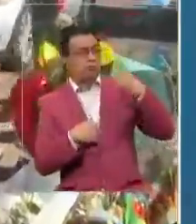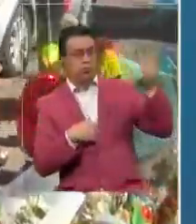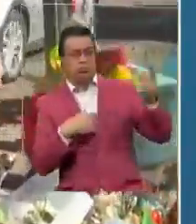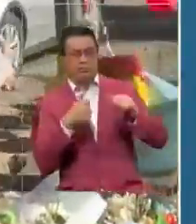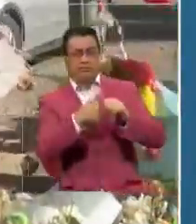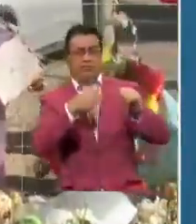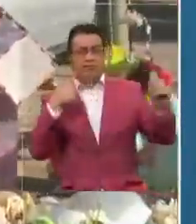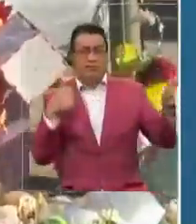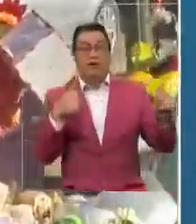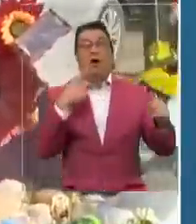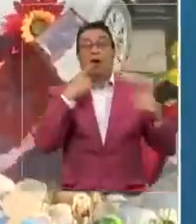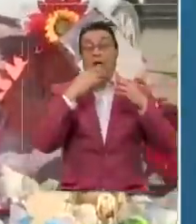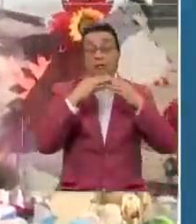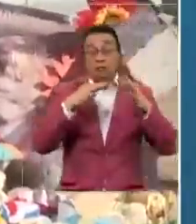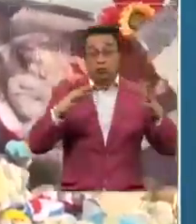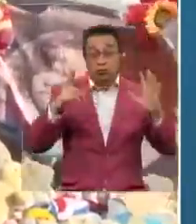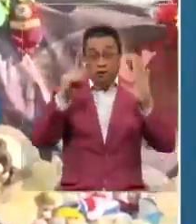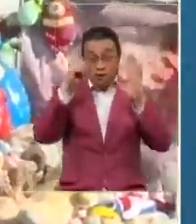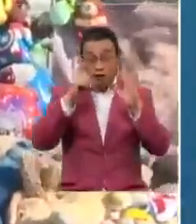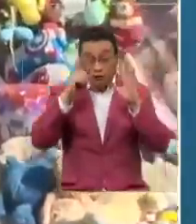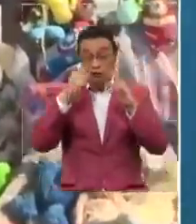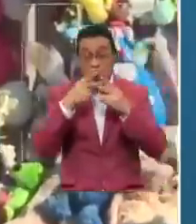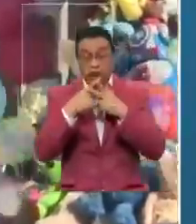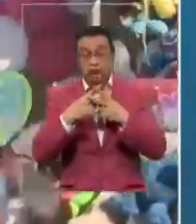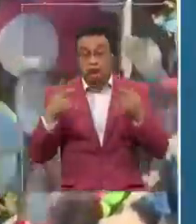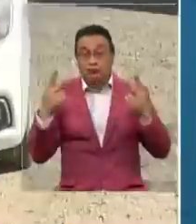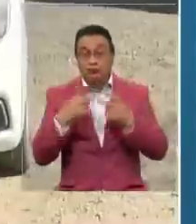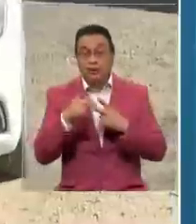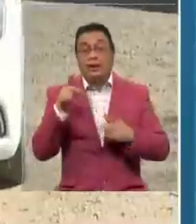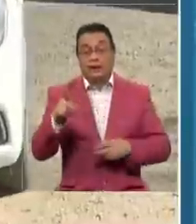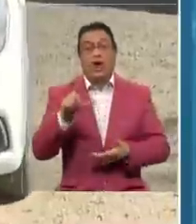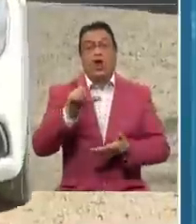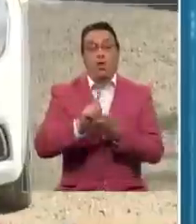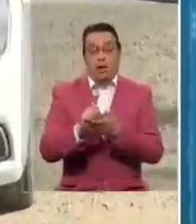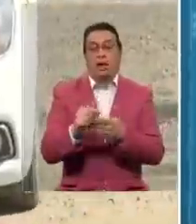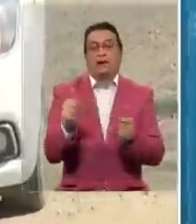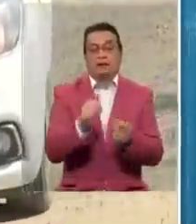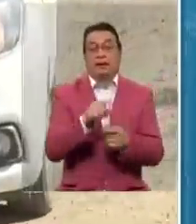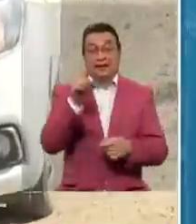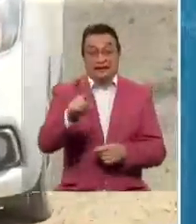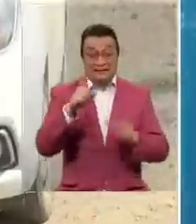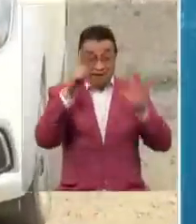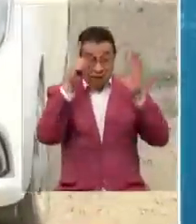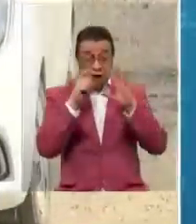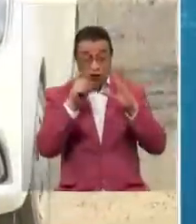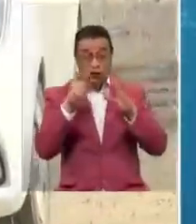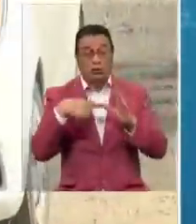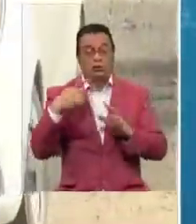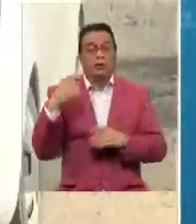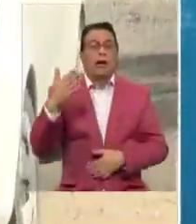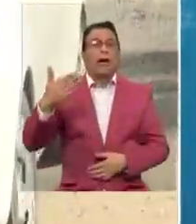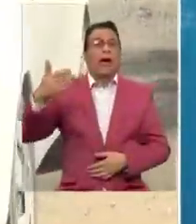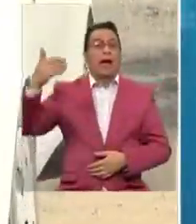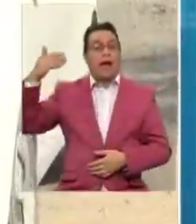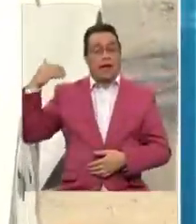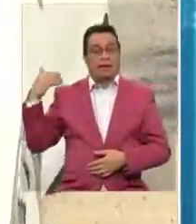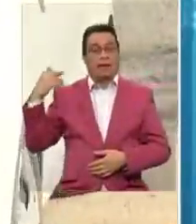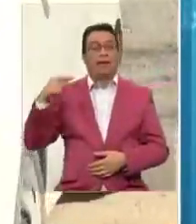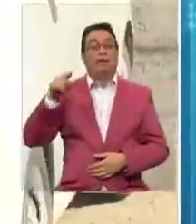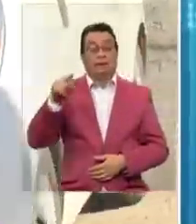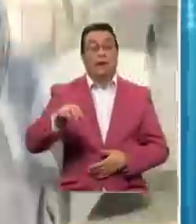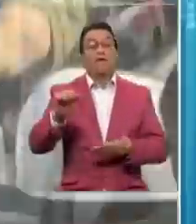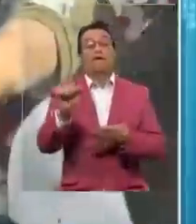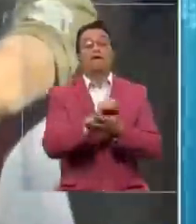además cuando ha circulado una fotografía que daría cuenta de que probablemente estuvo en el lugar, dice que esa fotografía la tomó con anterioridad y que la